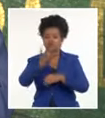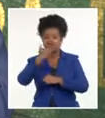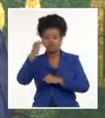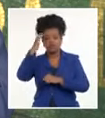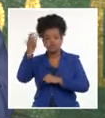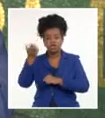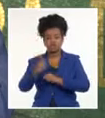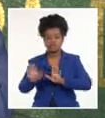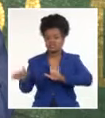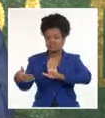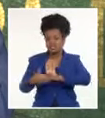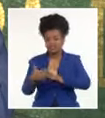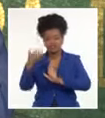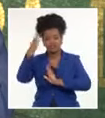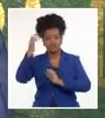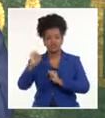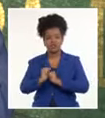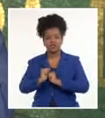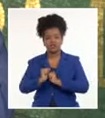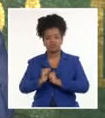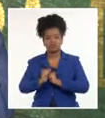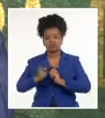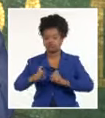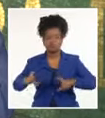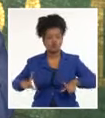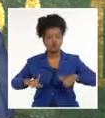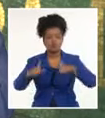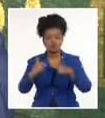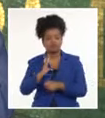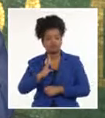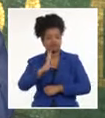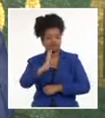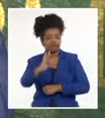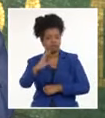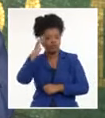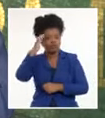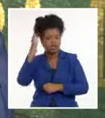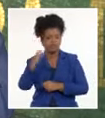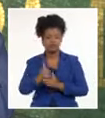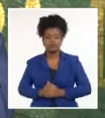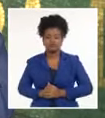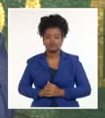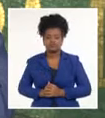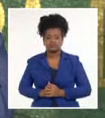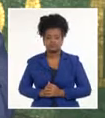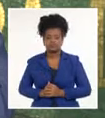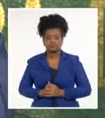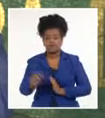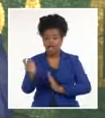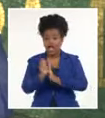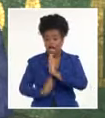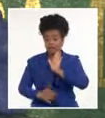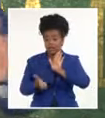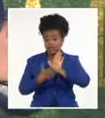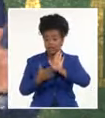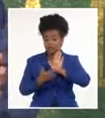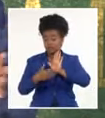injerencia, violación sistemática de los principios y propósitos de la Carta, es un hecho que llama la atención.